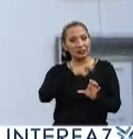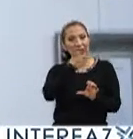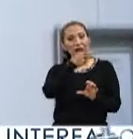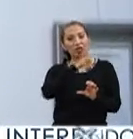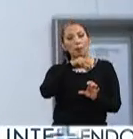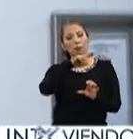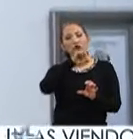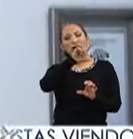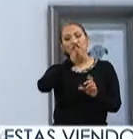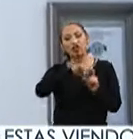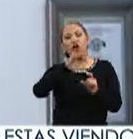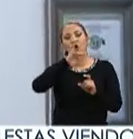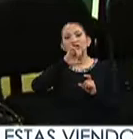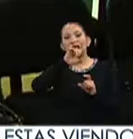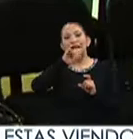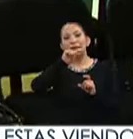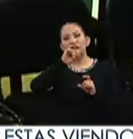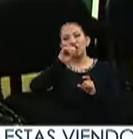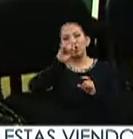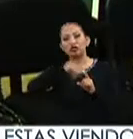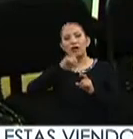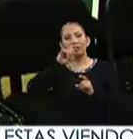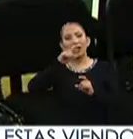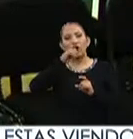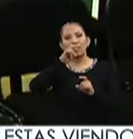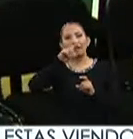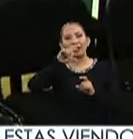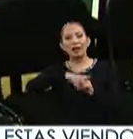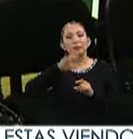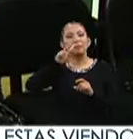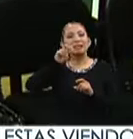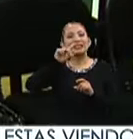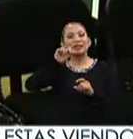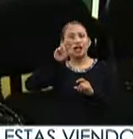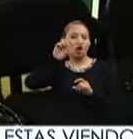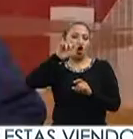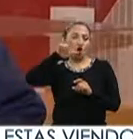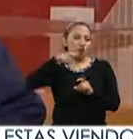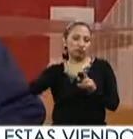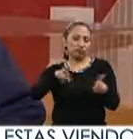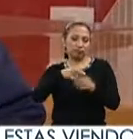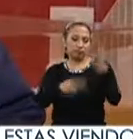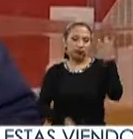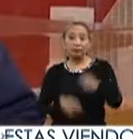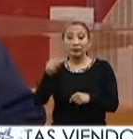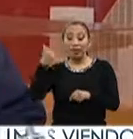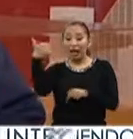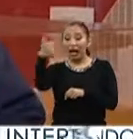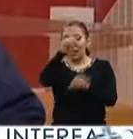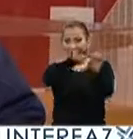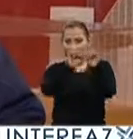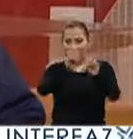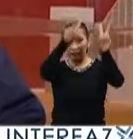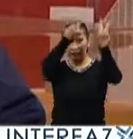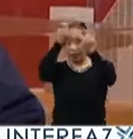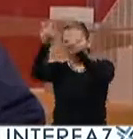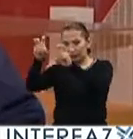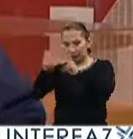Gerardo Murillo, José Clemente Orozco, Diego Rivera y Vicente Rojo, entre otros. Cada sala es una sala